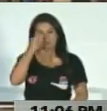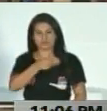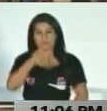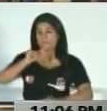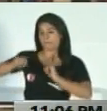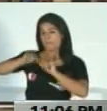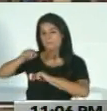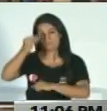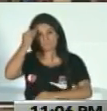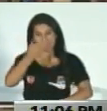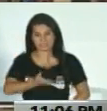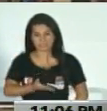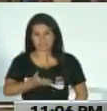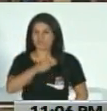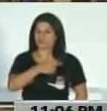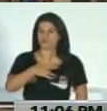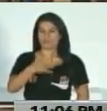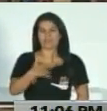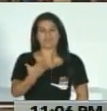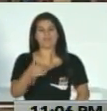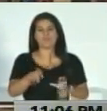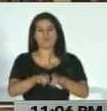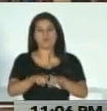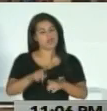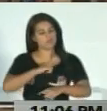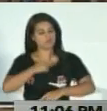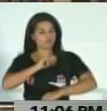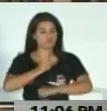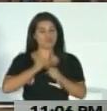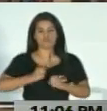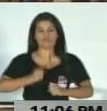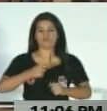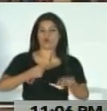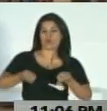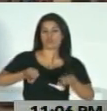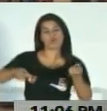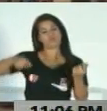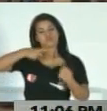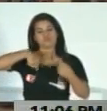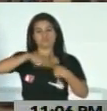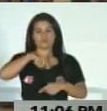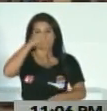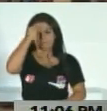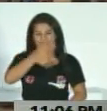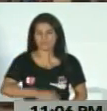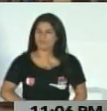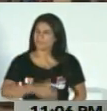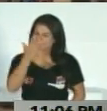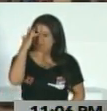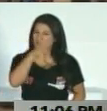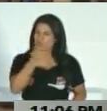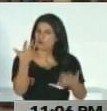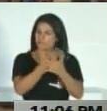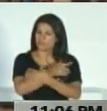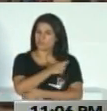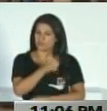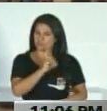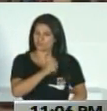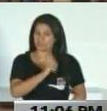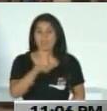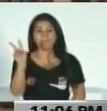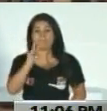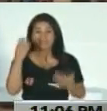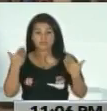contigo, porque te sientes un poco como poseedor del monopolio de la verdad. Yo creo que tú estás confundiendo. El ser venezolano no